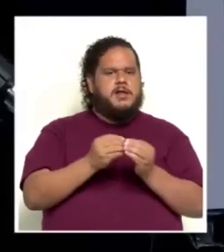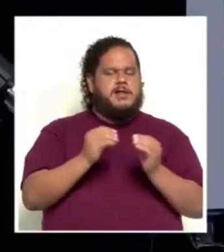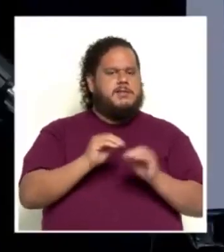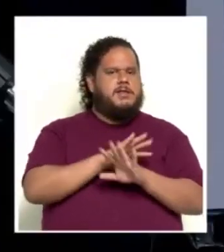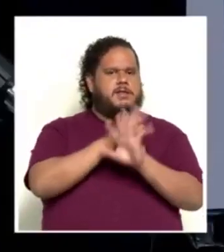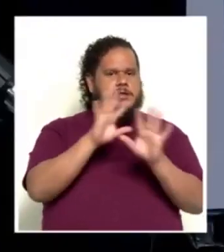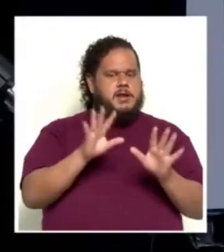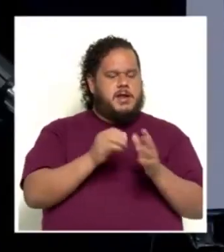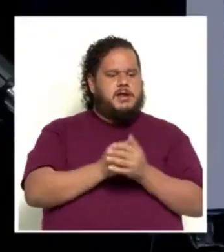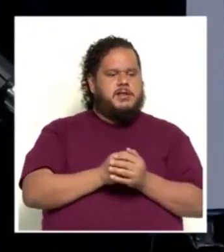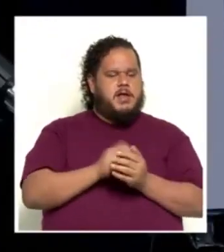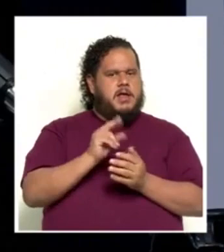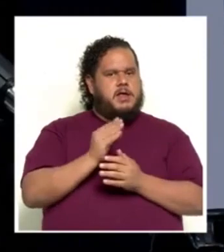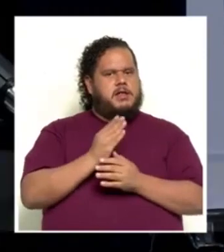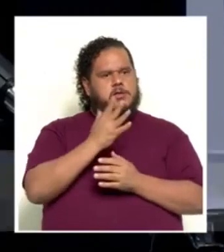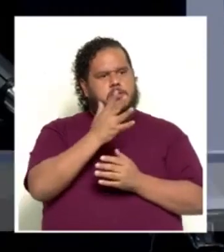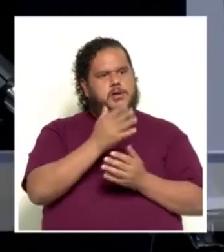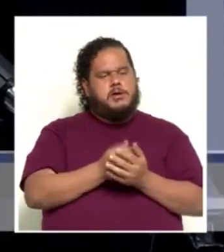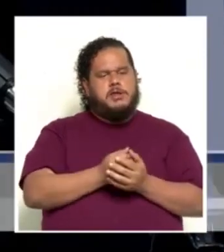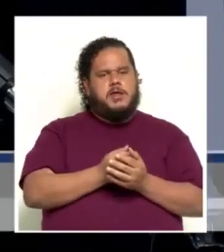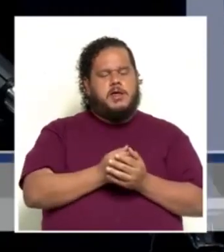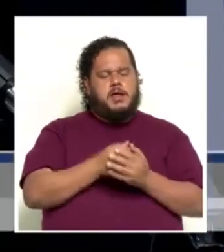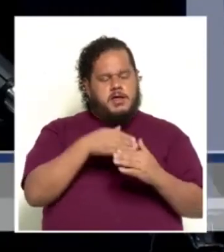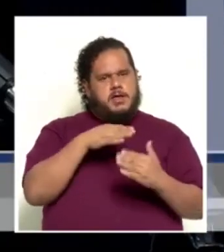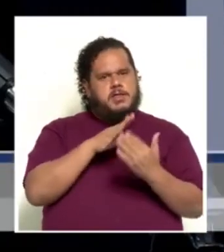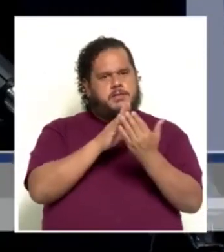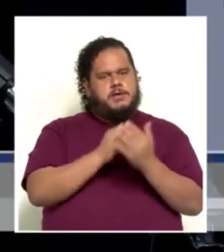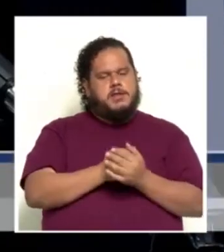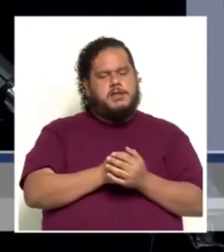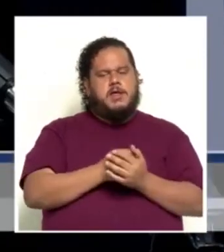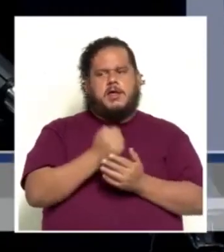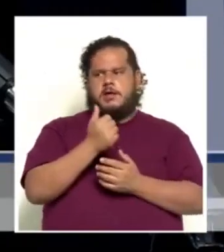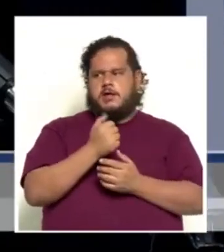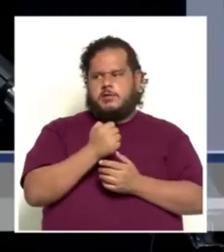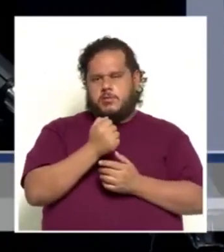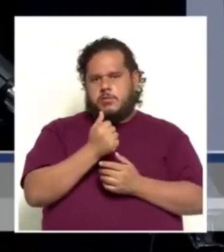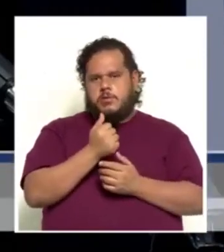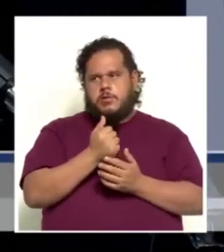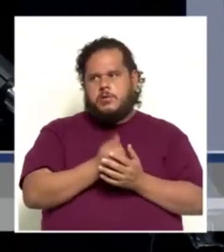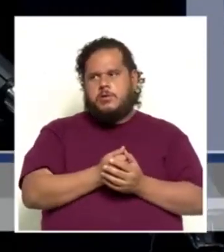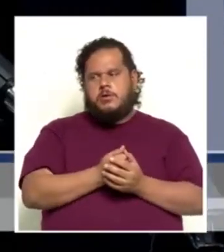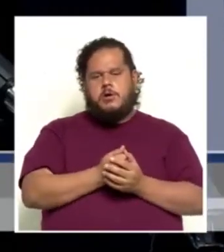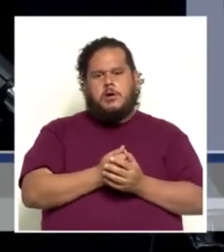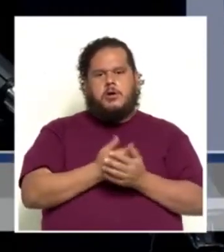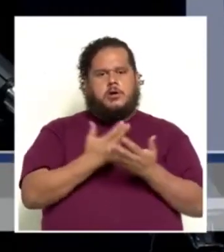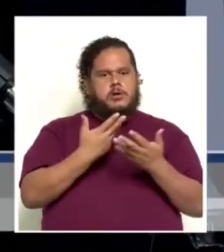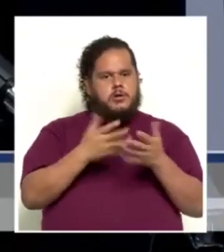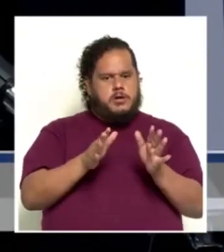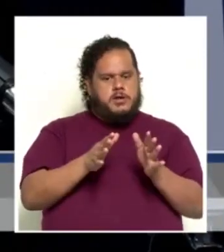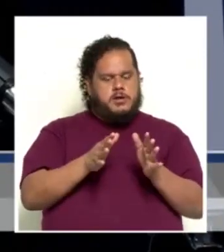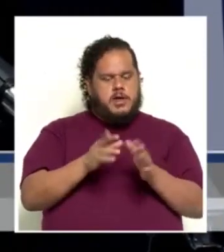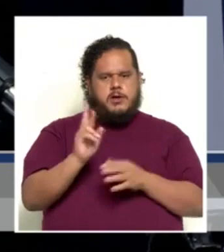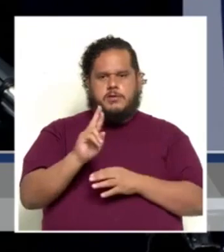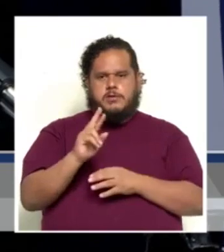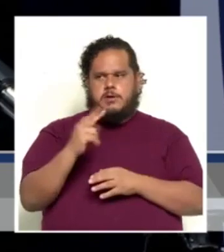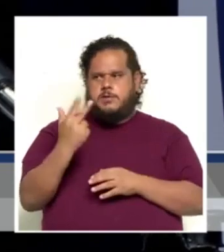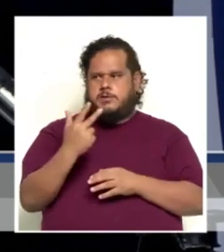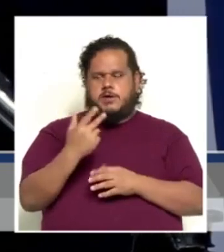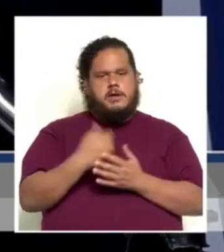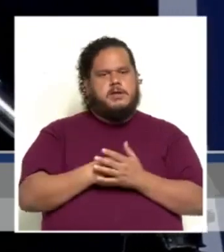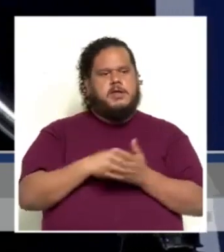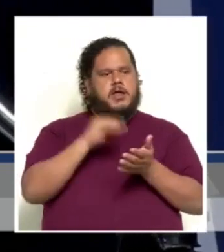claras es no irse de frente, que es un poco lo que ya Rodrigo Chávez incluso